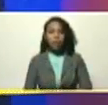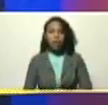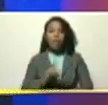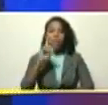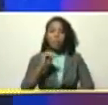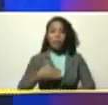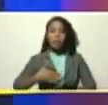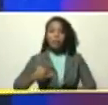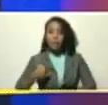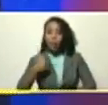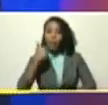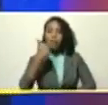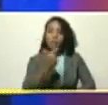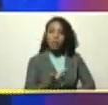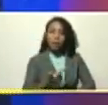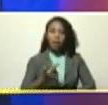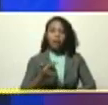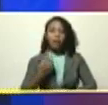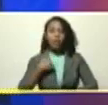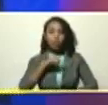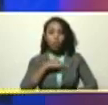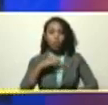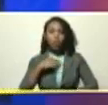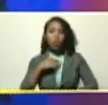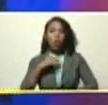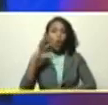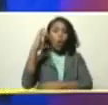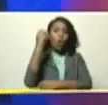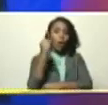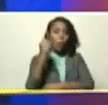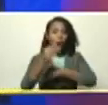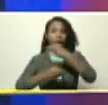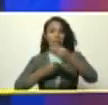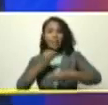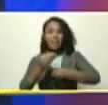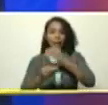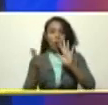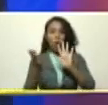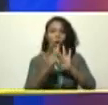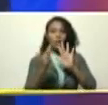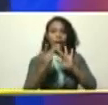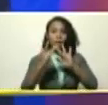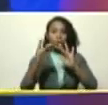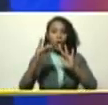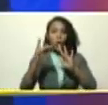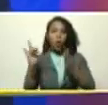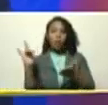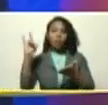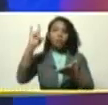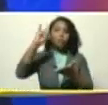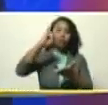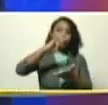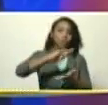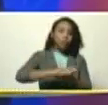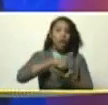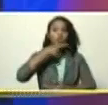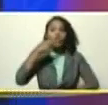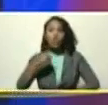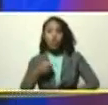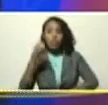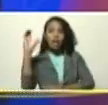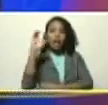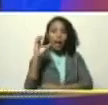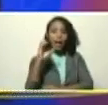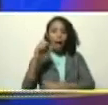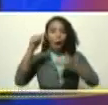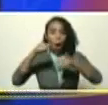resaltar que hemos logrado conectar los cielos de Moscú y de Caracas. Hoy tenemos un vuelo